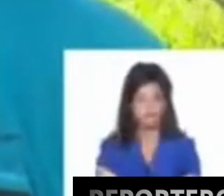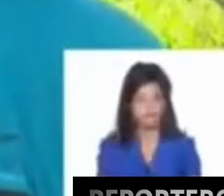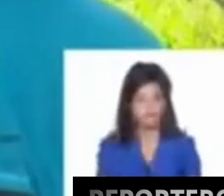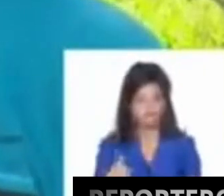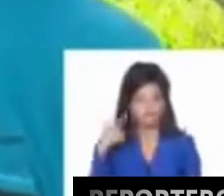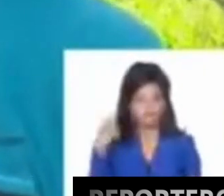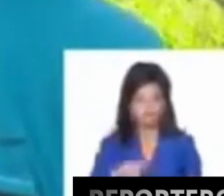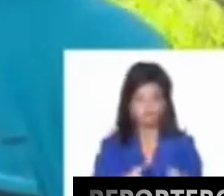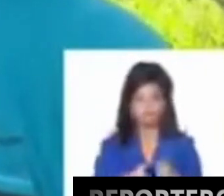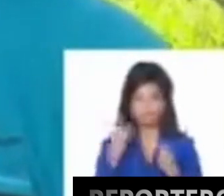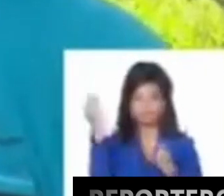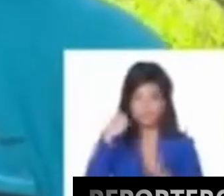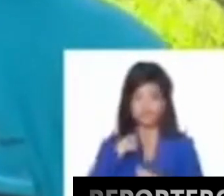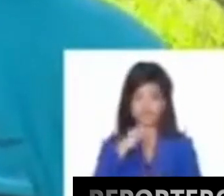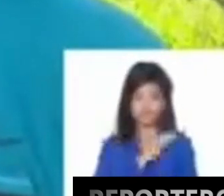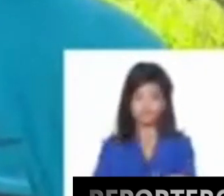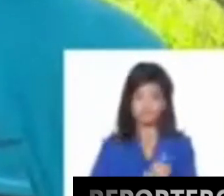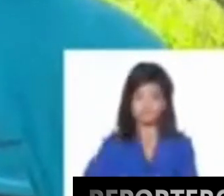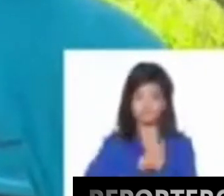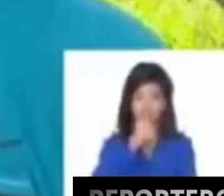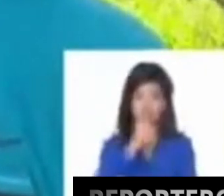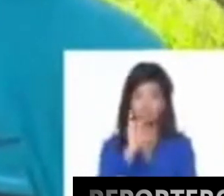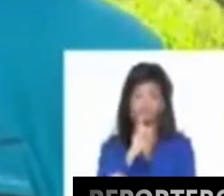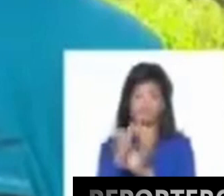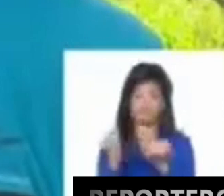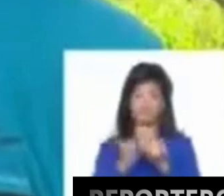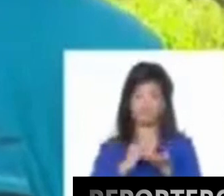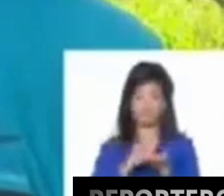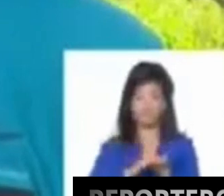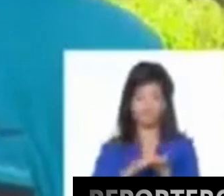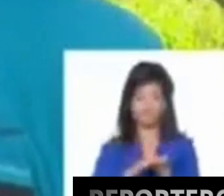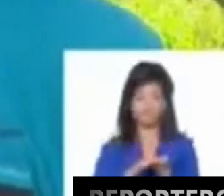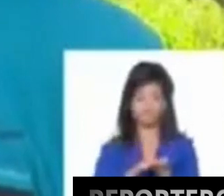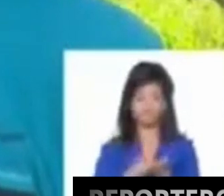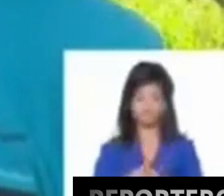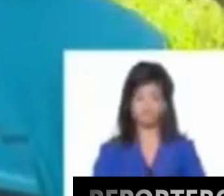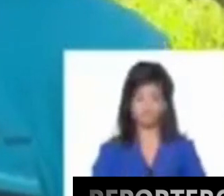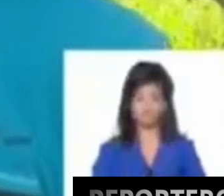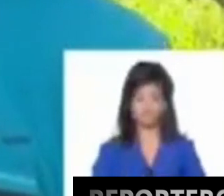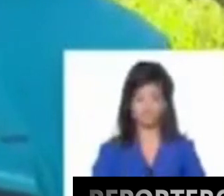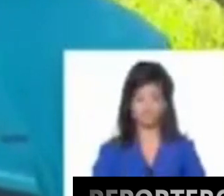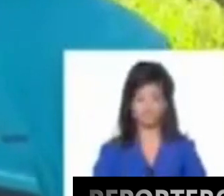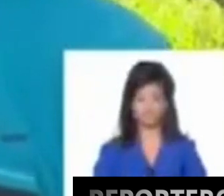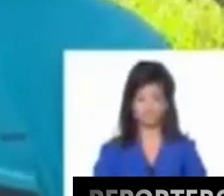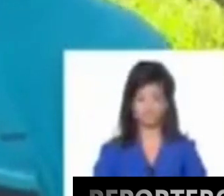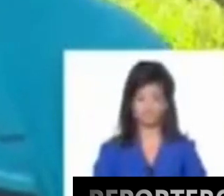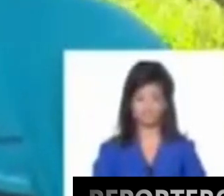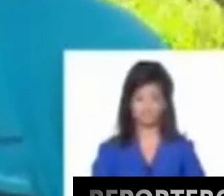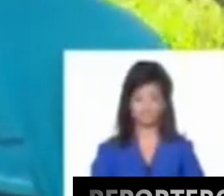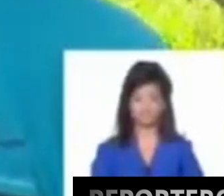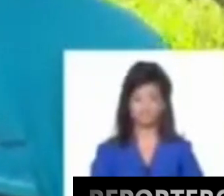No me lo querían decir de primera forma así, para no crear falsa, ¿no? Y entonces me lo dicen después, al